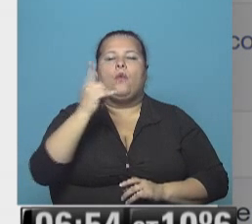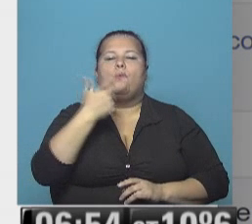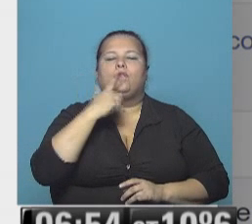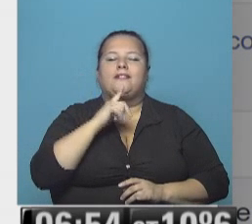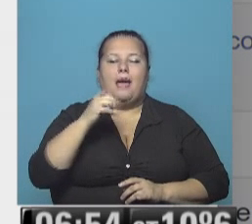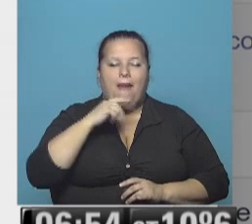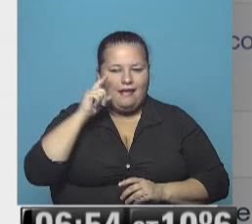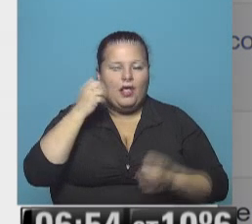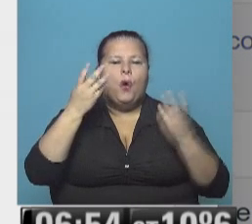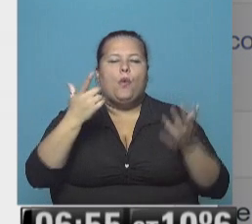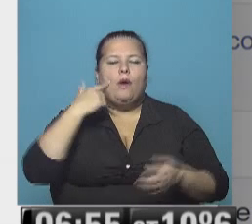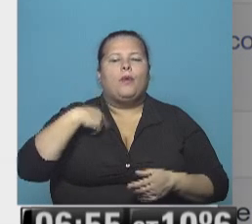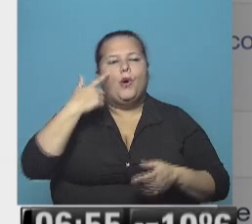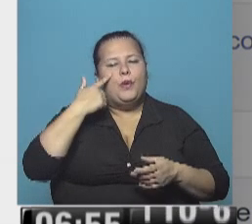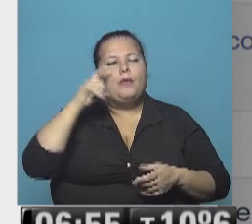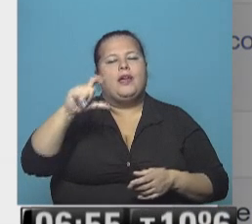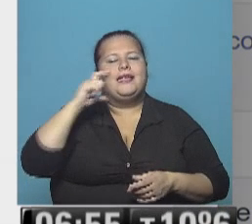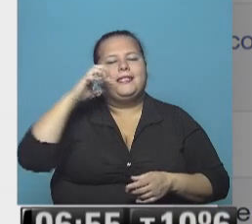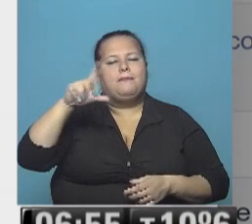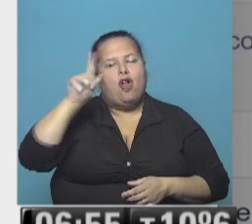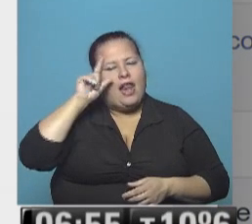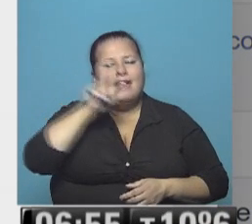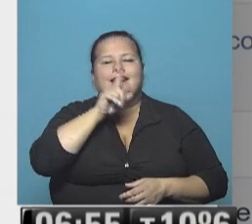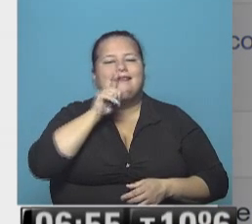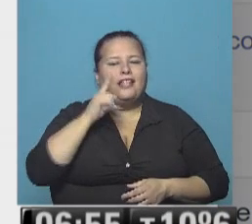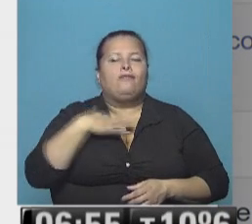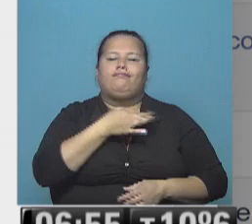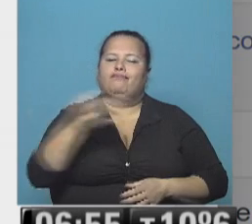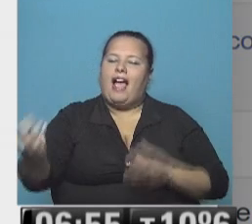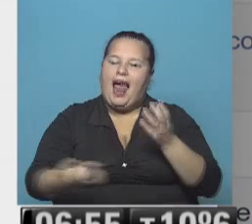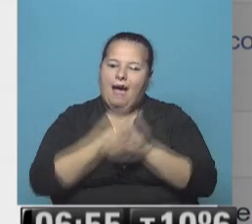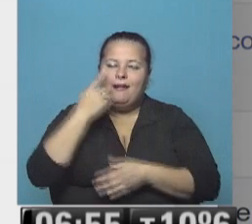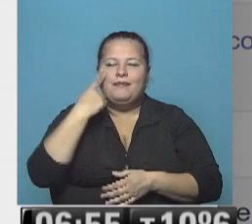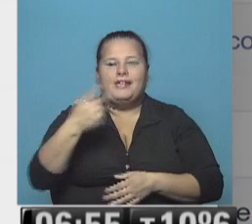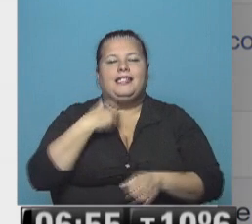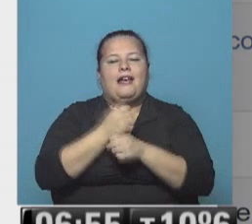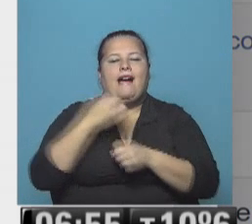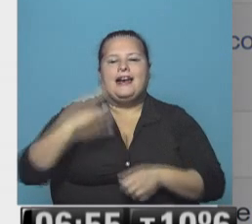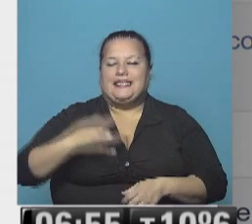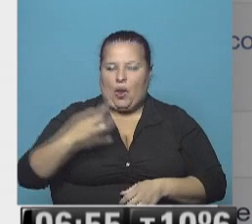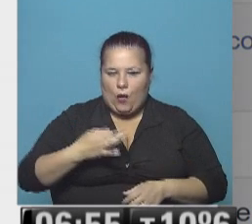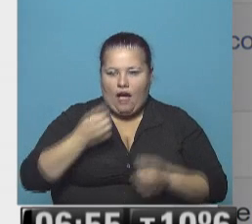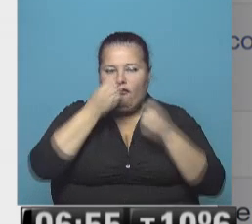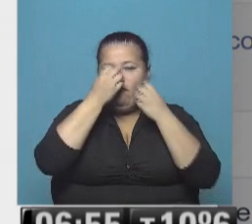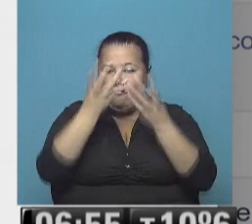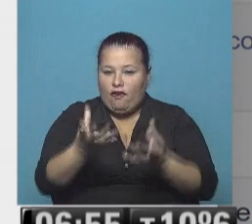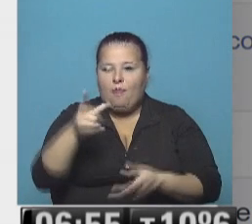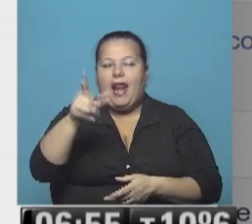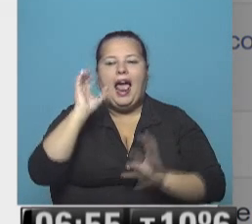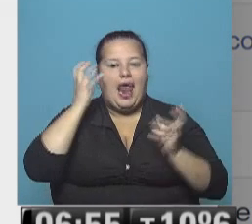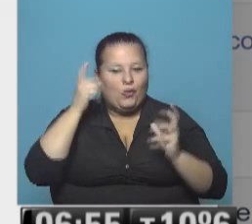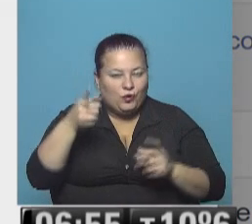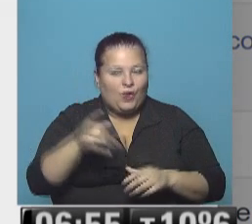dice buen día soy de cipolletti el que cada mañana los ve soy de seguridad les mando esta flor para las